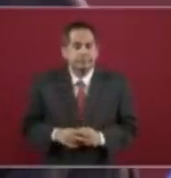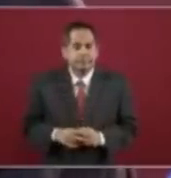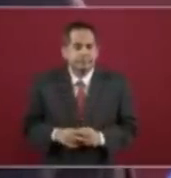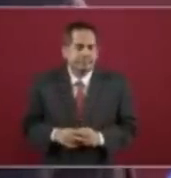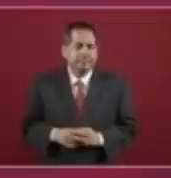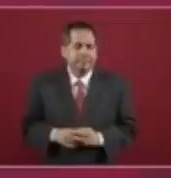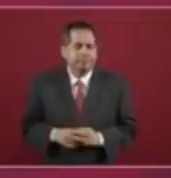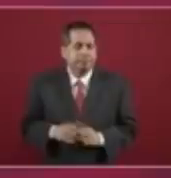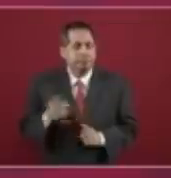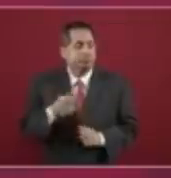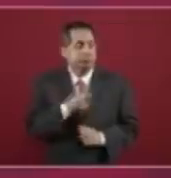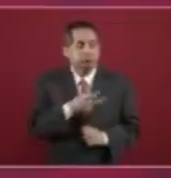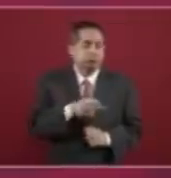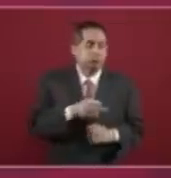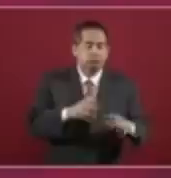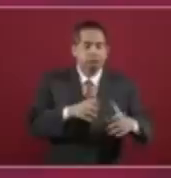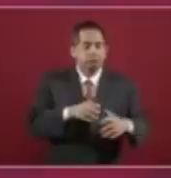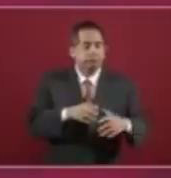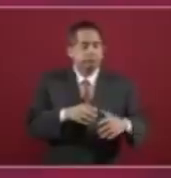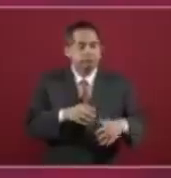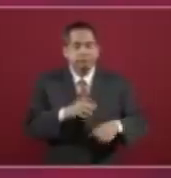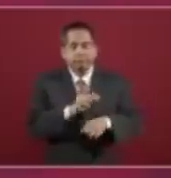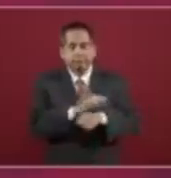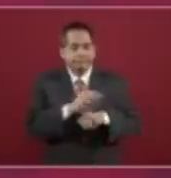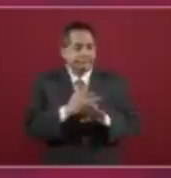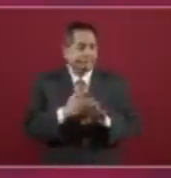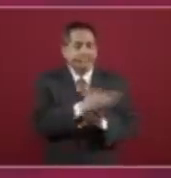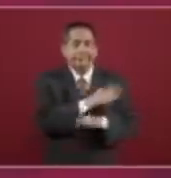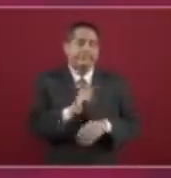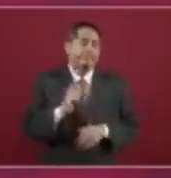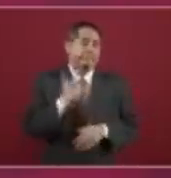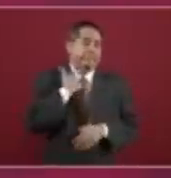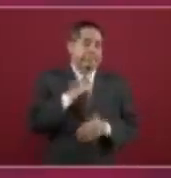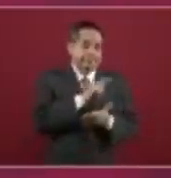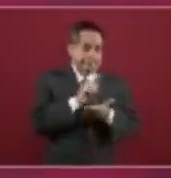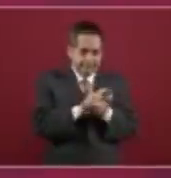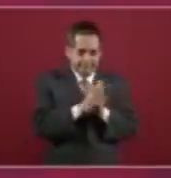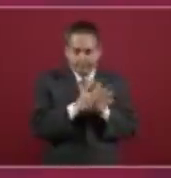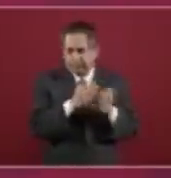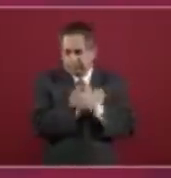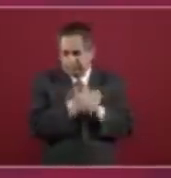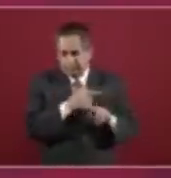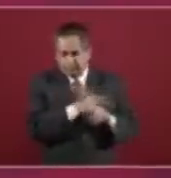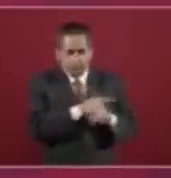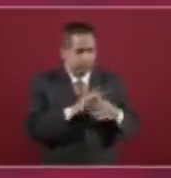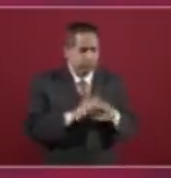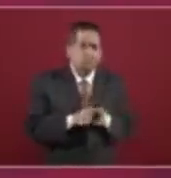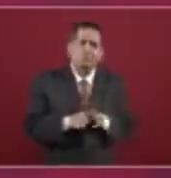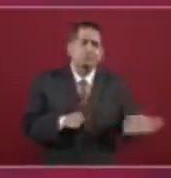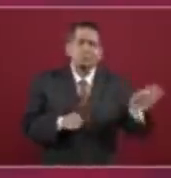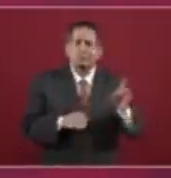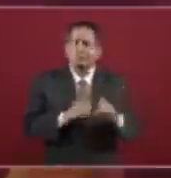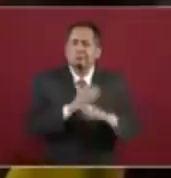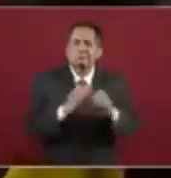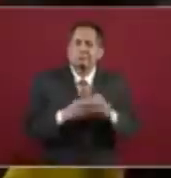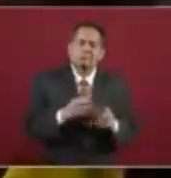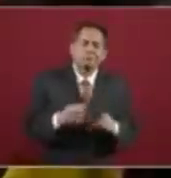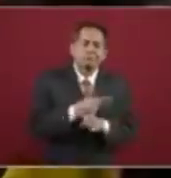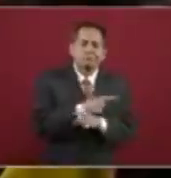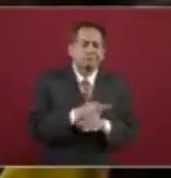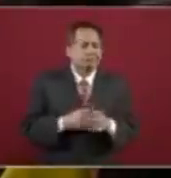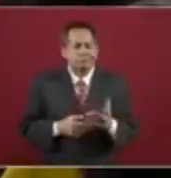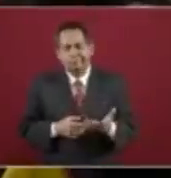Los defensores de la mal llamada reforma educativa se van por otro lado. O sea,